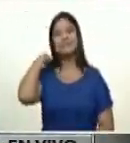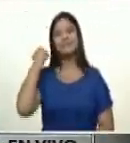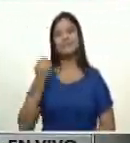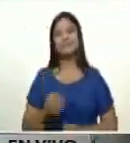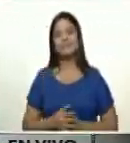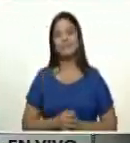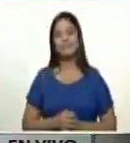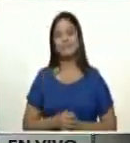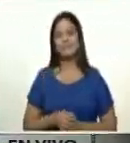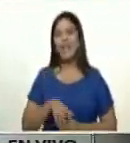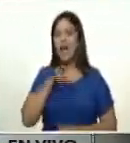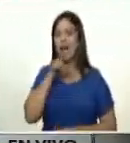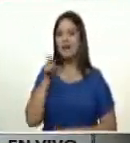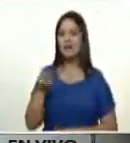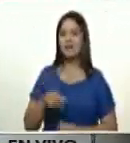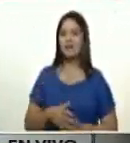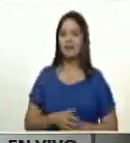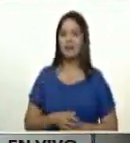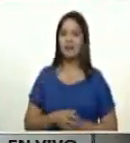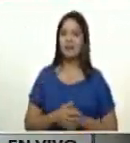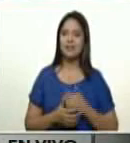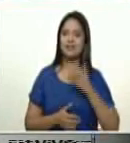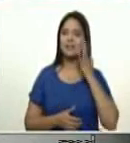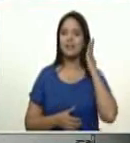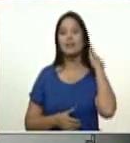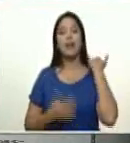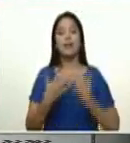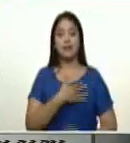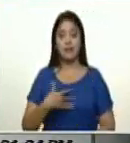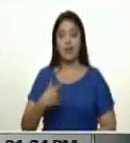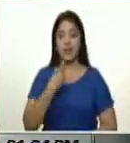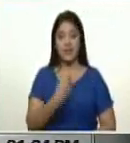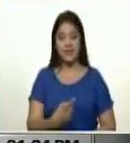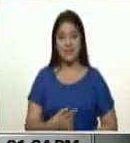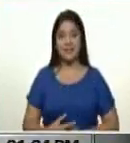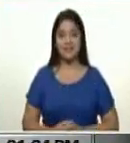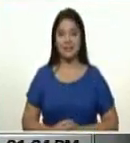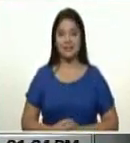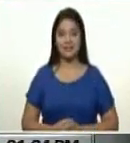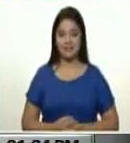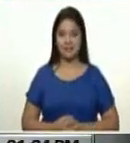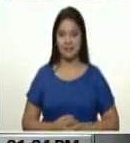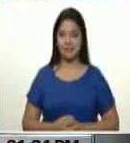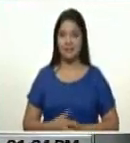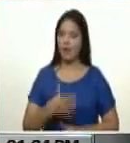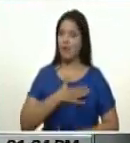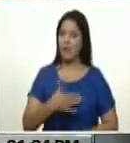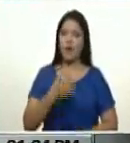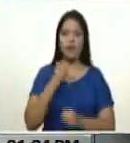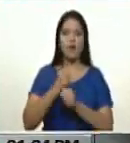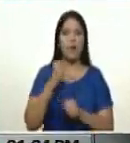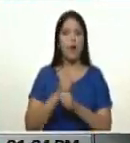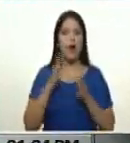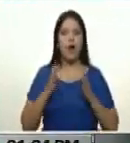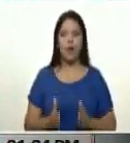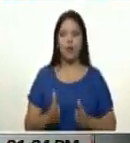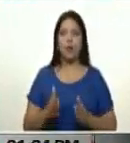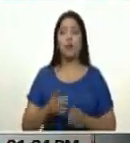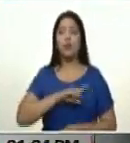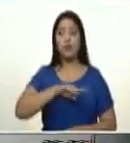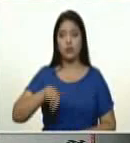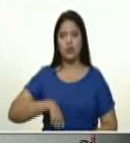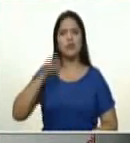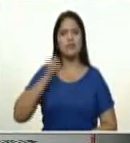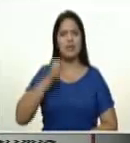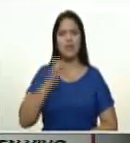Dale, dale, habla tú. Lo que quiero decirle, que cuente con la clase obrera, el control obrero, sí se